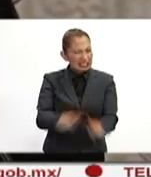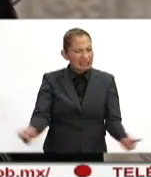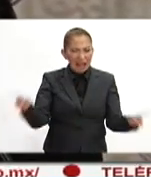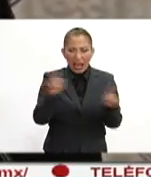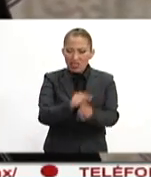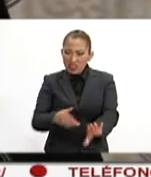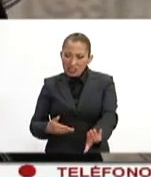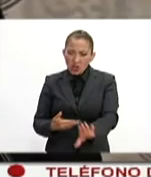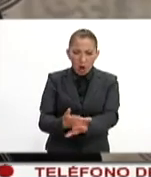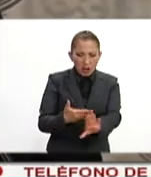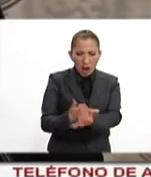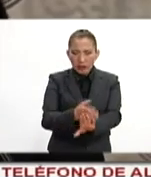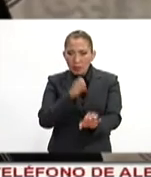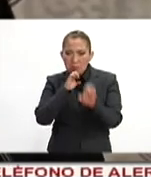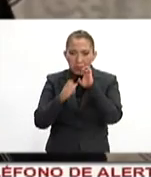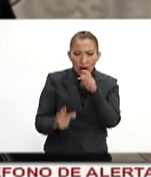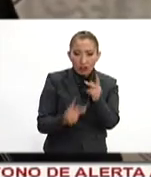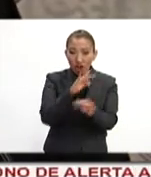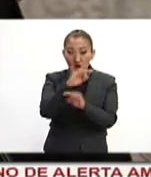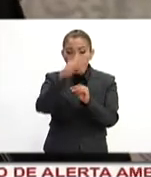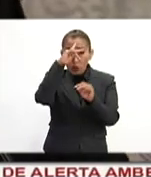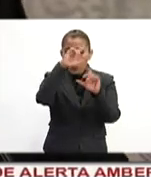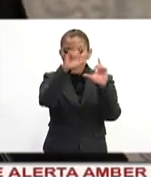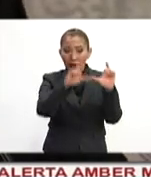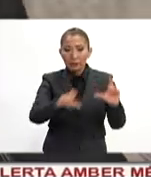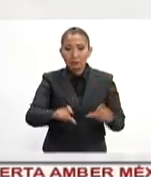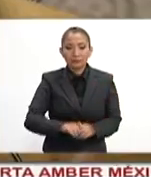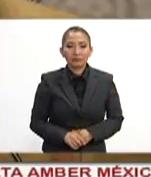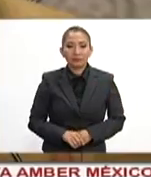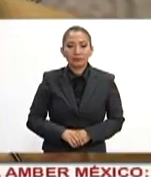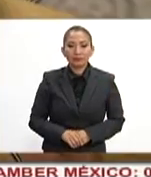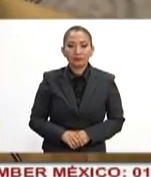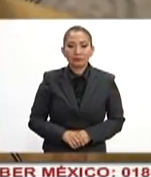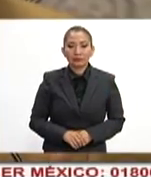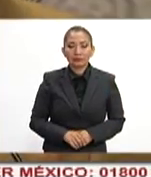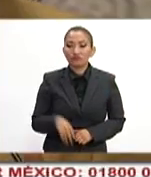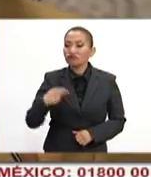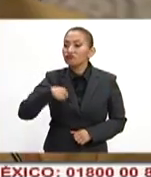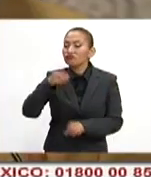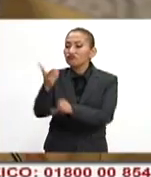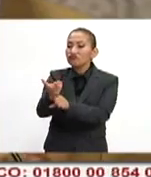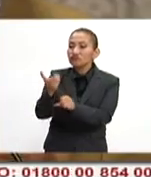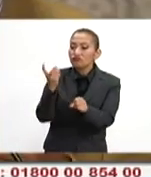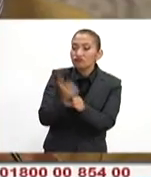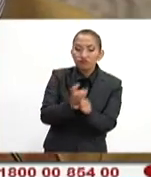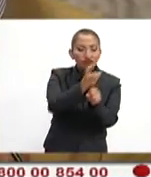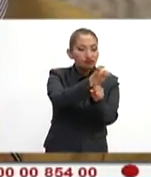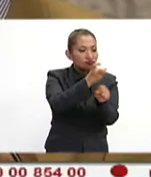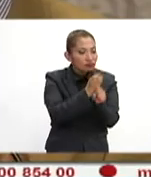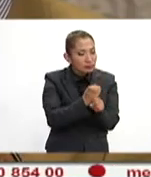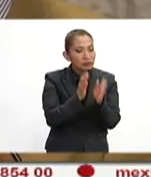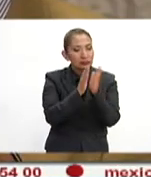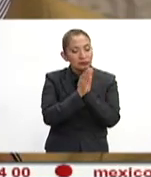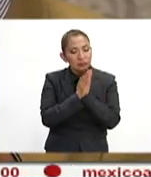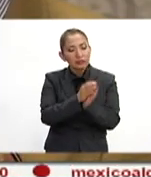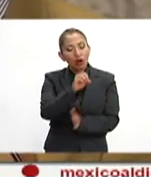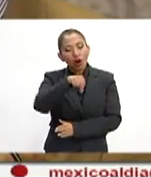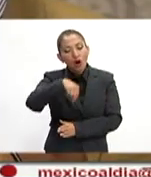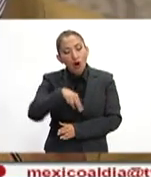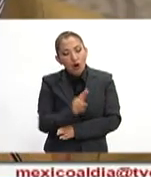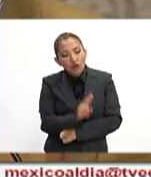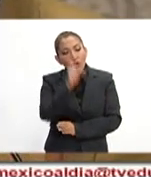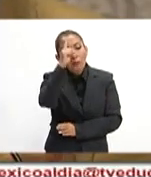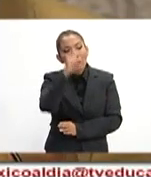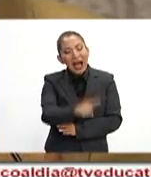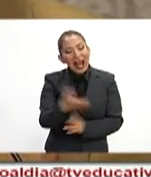numerosas agresiones a periodistas en todo el país. Exhortemos a las Naciones Unidas